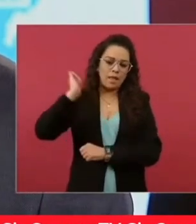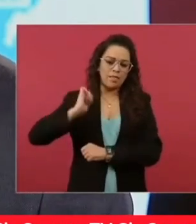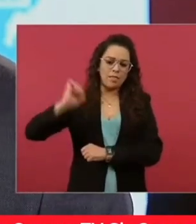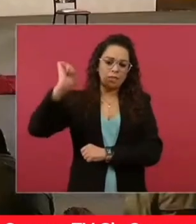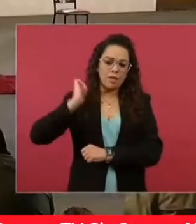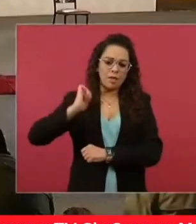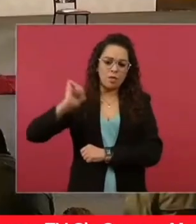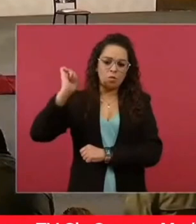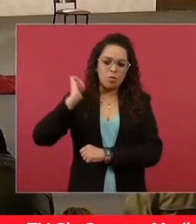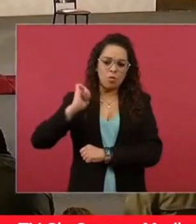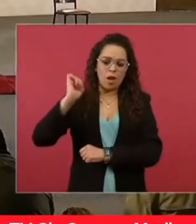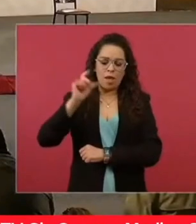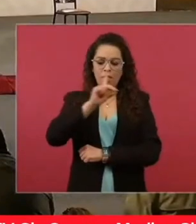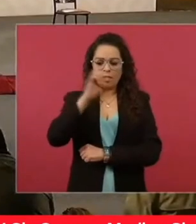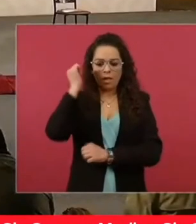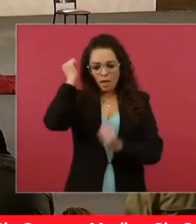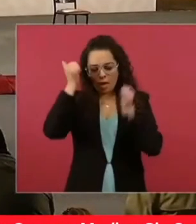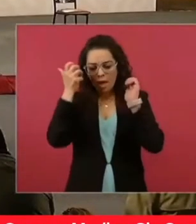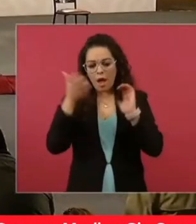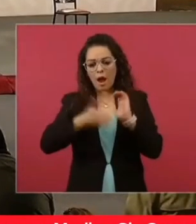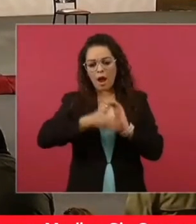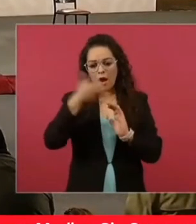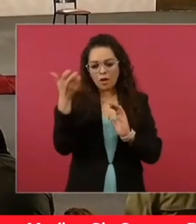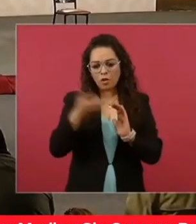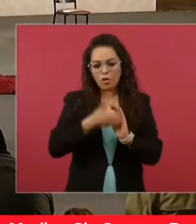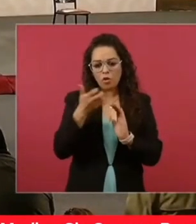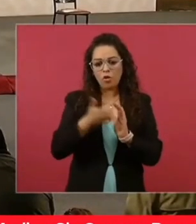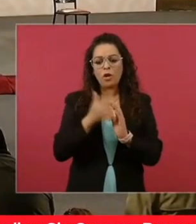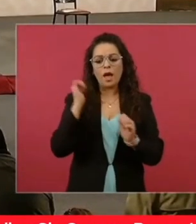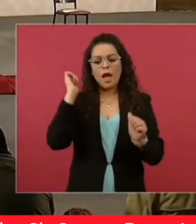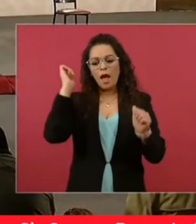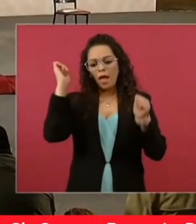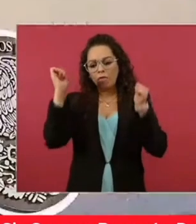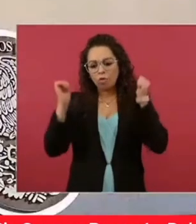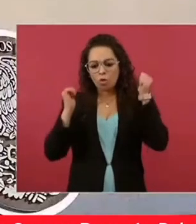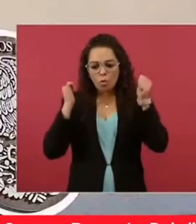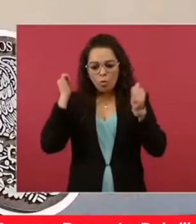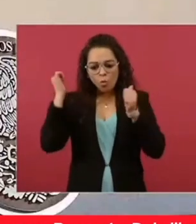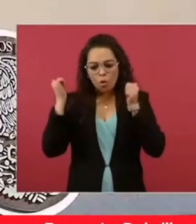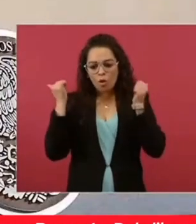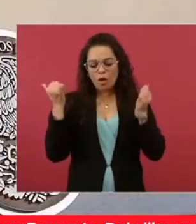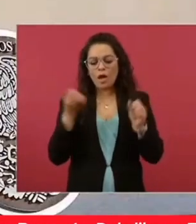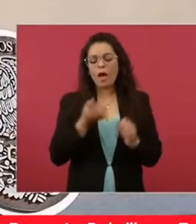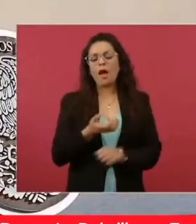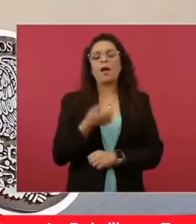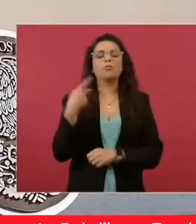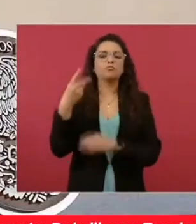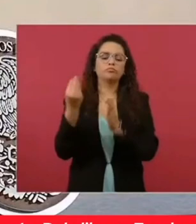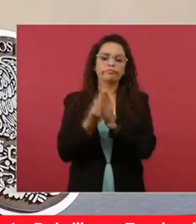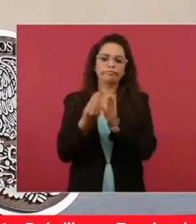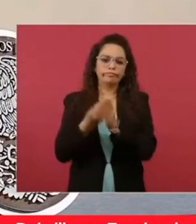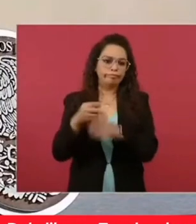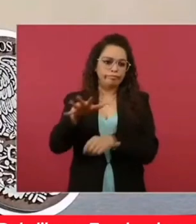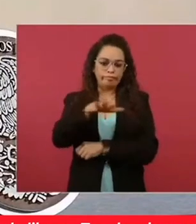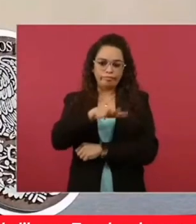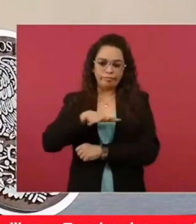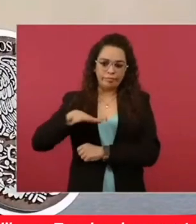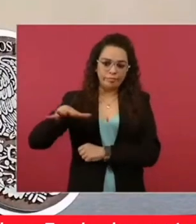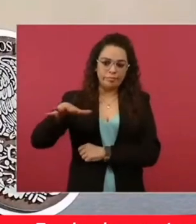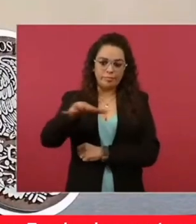de arqueología antropología y las demás disciplinas antropológicas que Hoy está